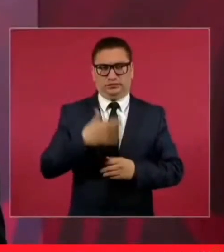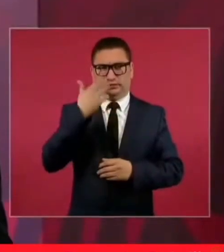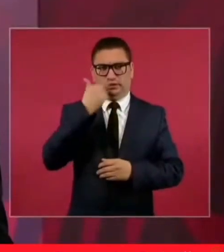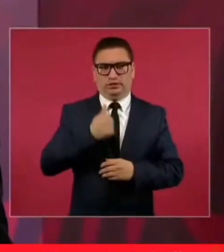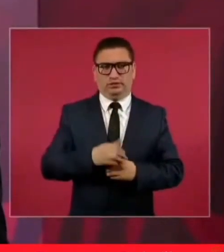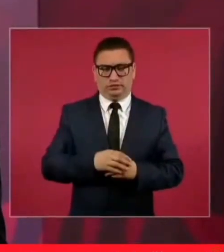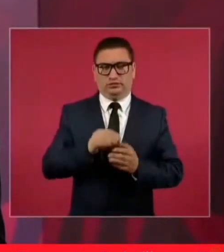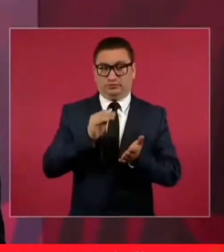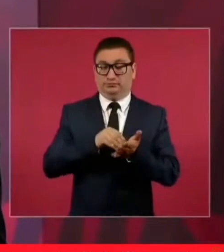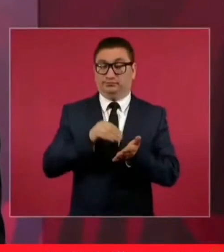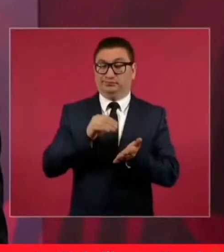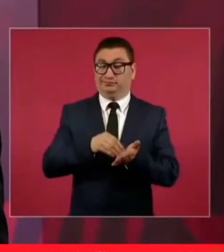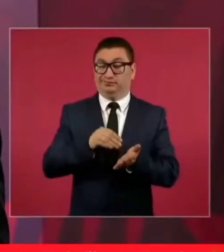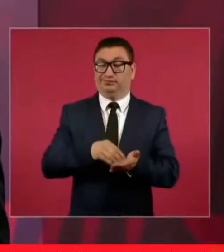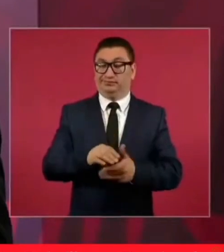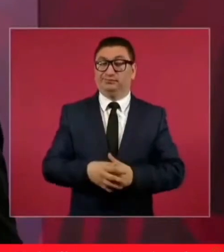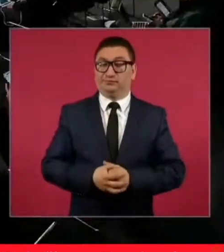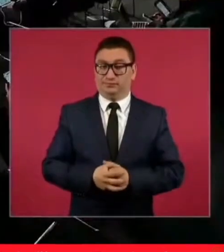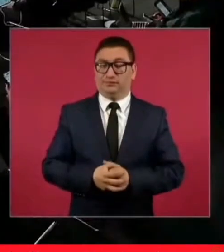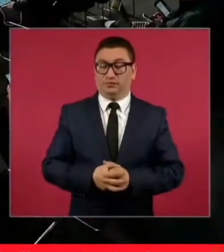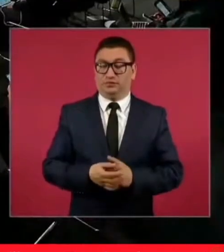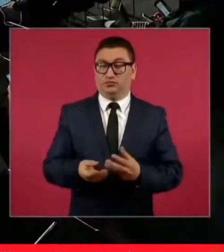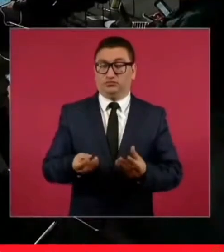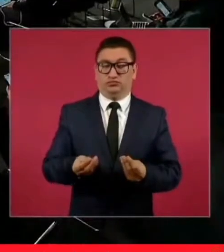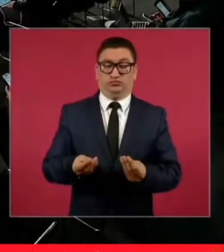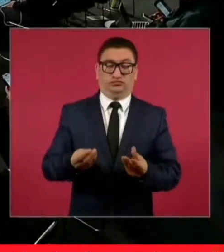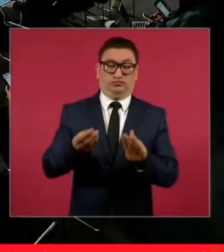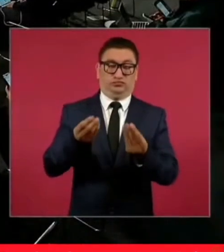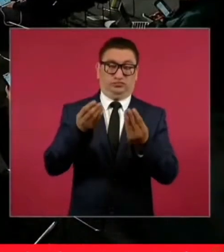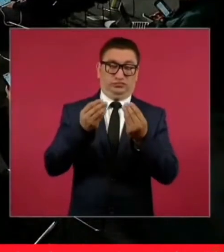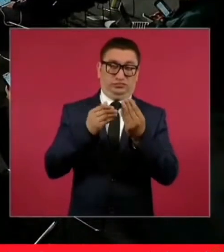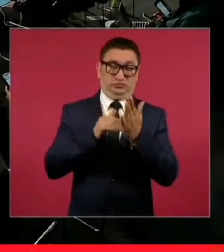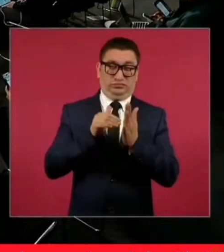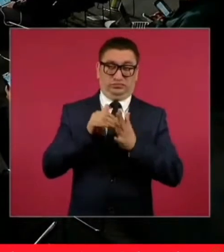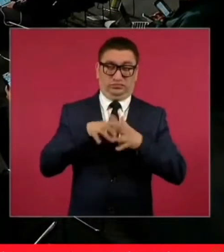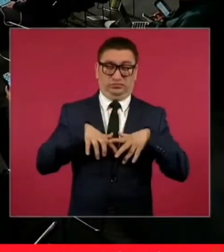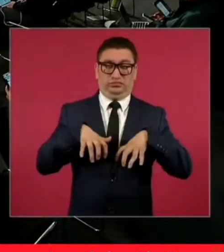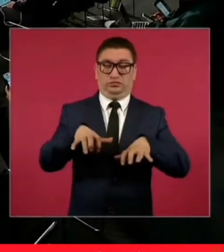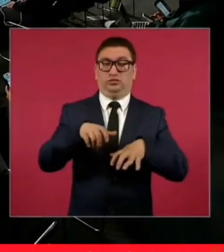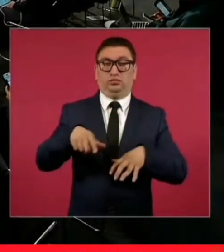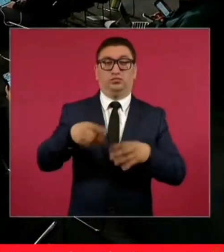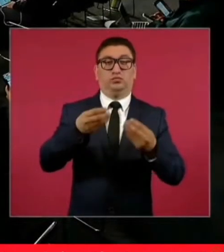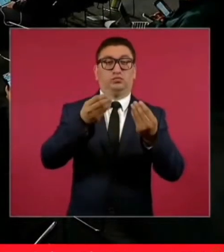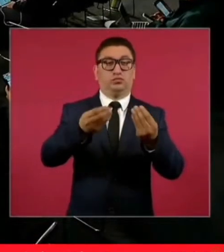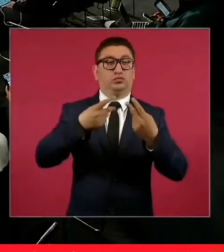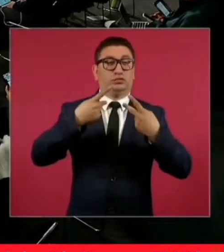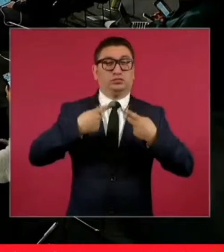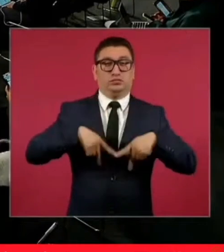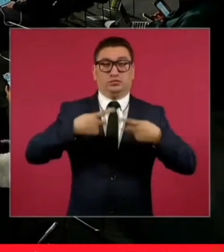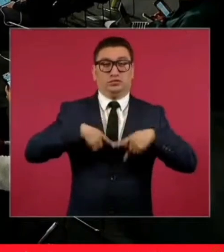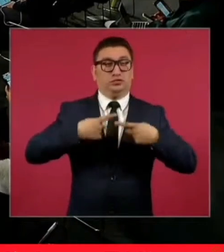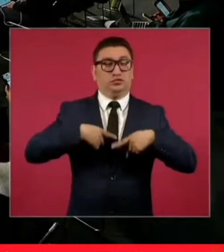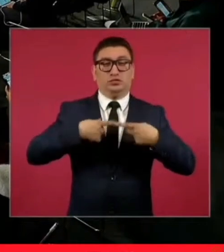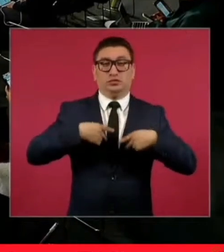todavía son millones los que se buscan la vida en el sector